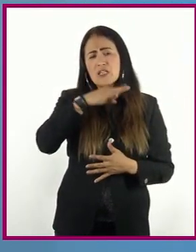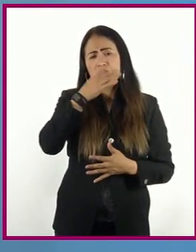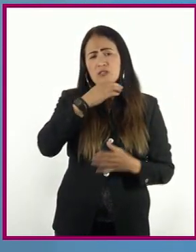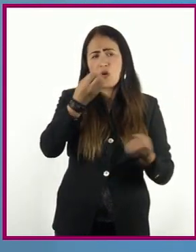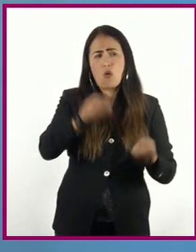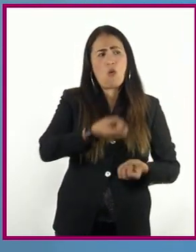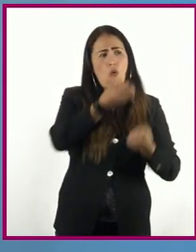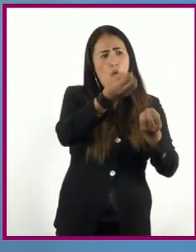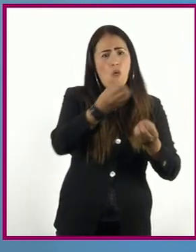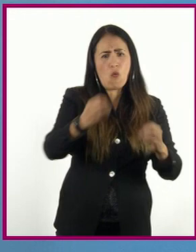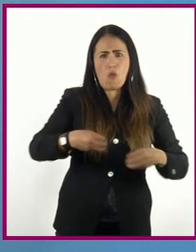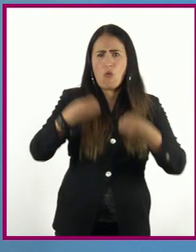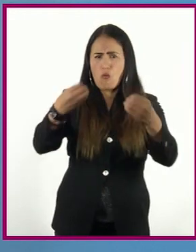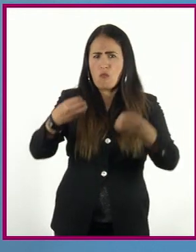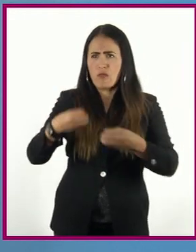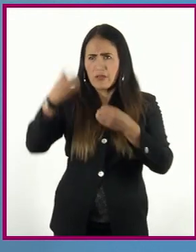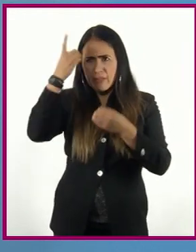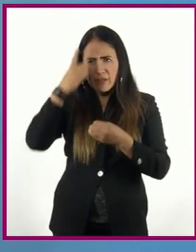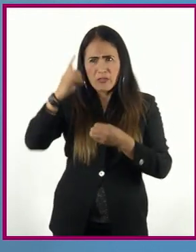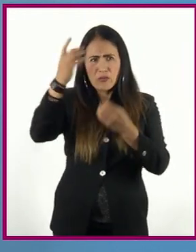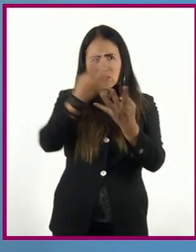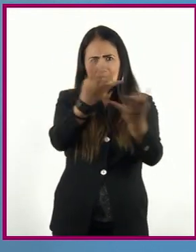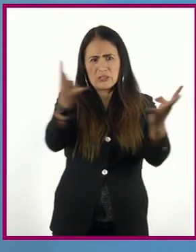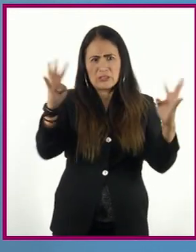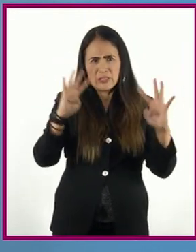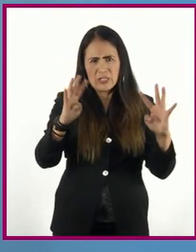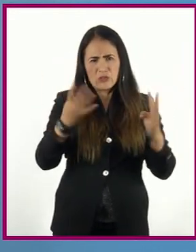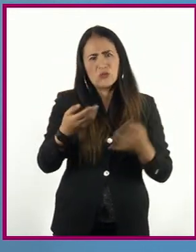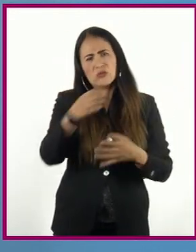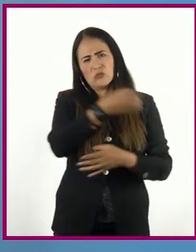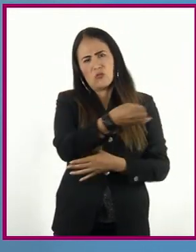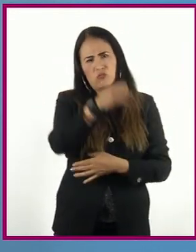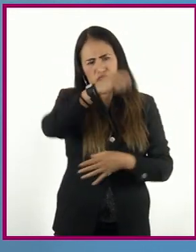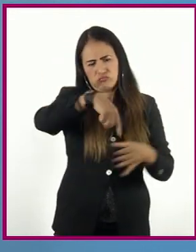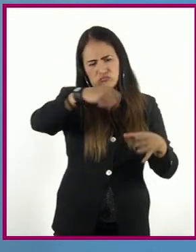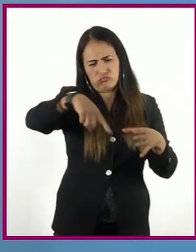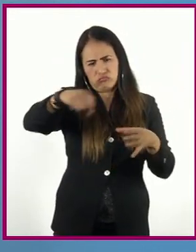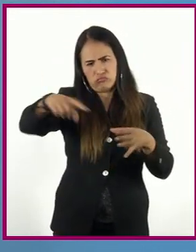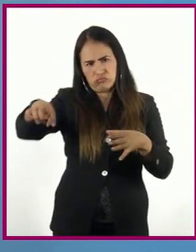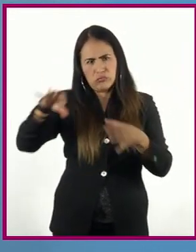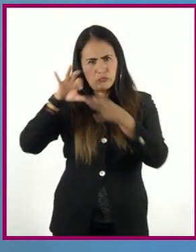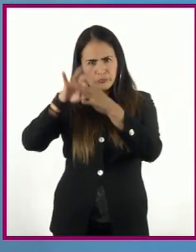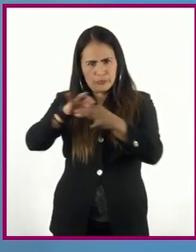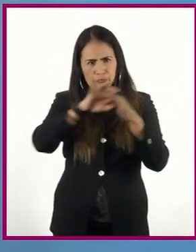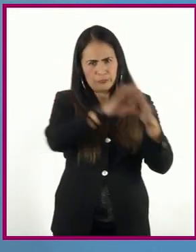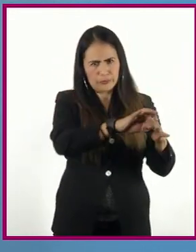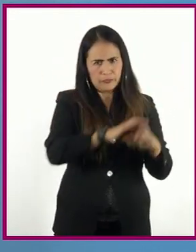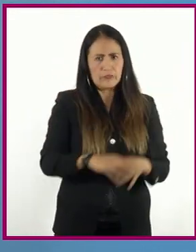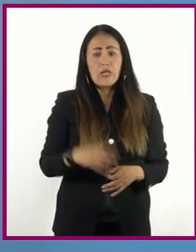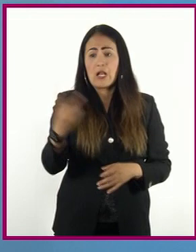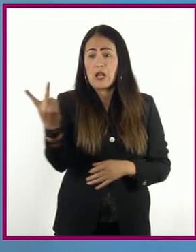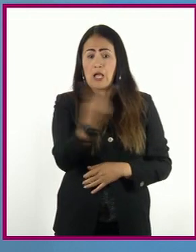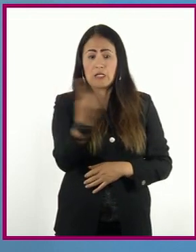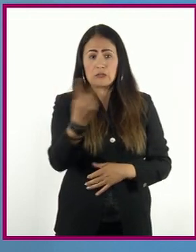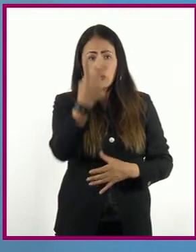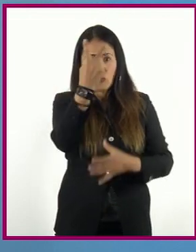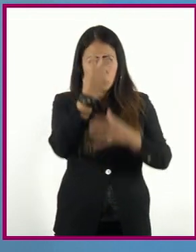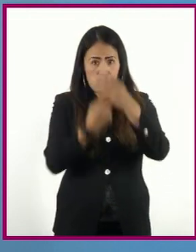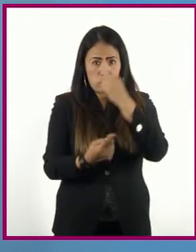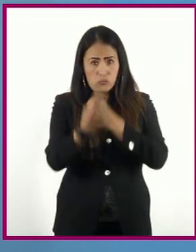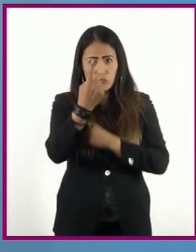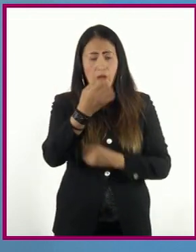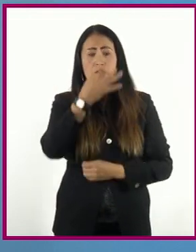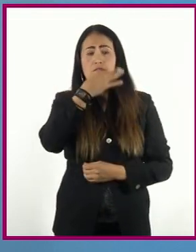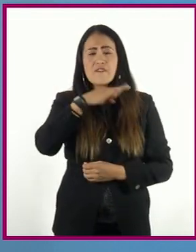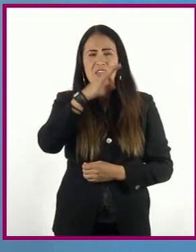a diversos dioses que estaban relacionados con la agricultura. La combinación de ambas prácticas confluyó en la celebración